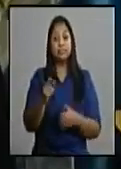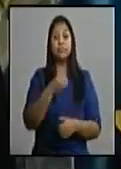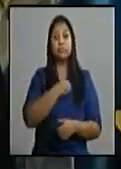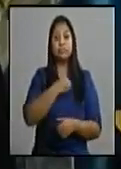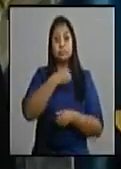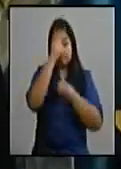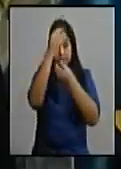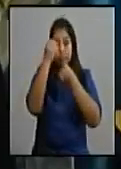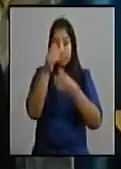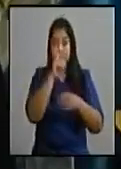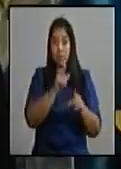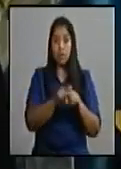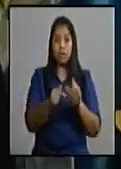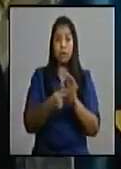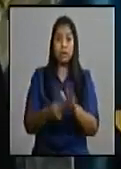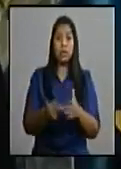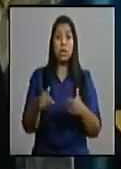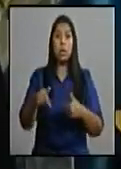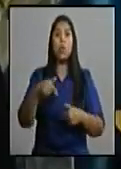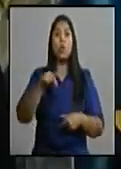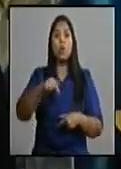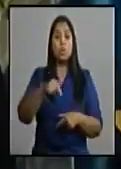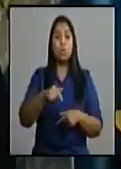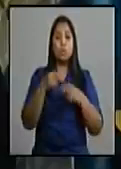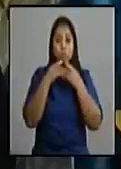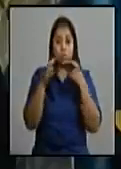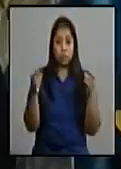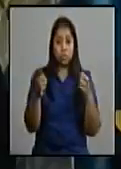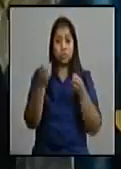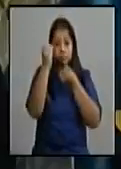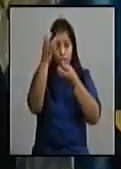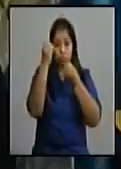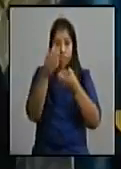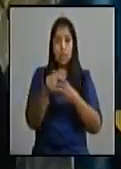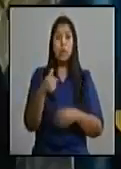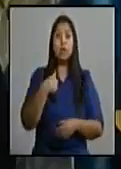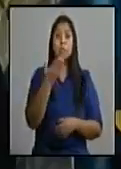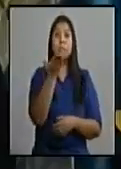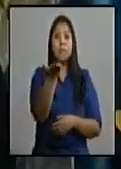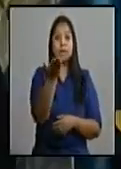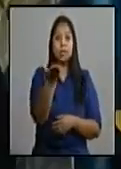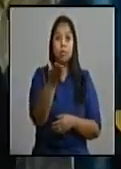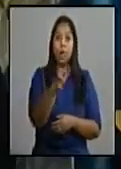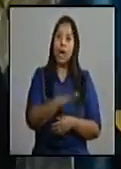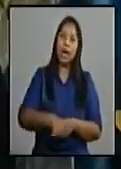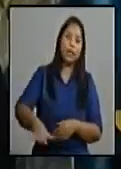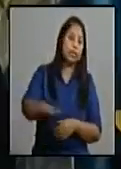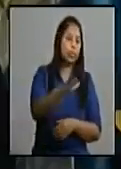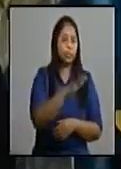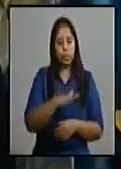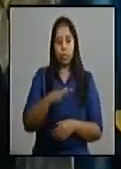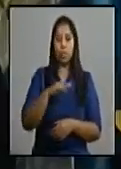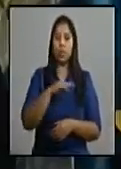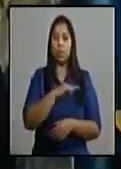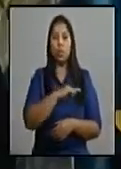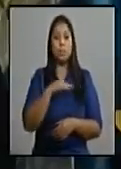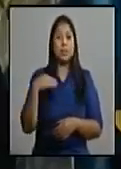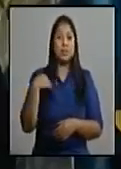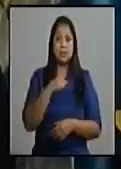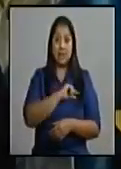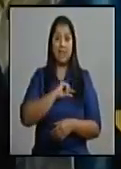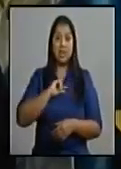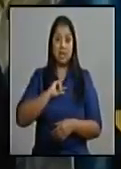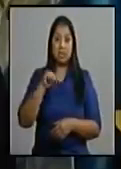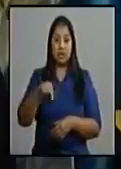hacer público que estoy haciendo una, pidiéndole a todo el gabinete que ha estado reunido